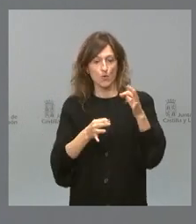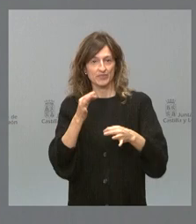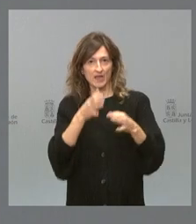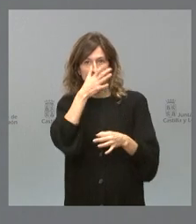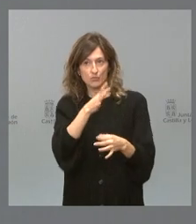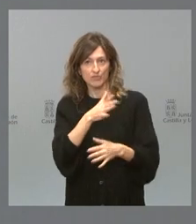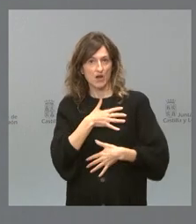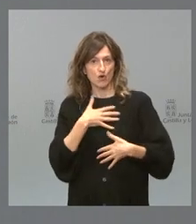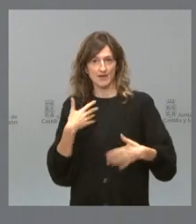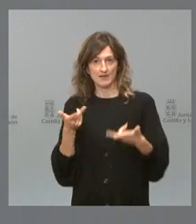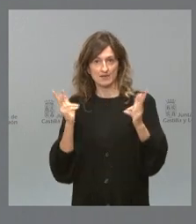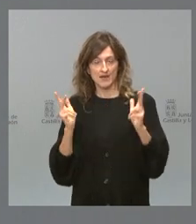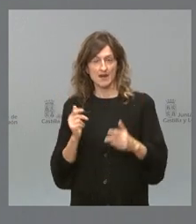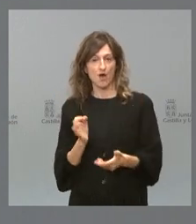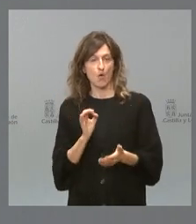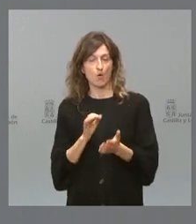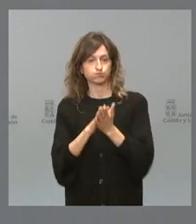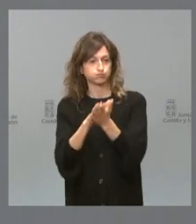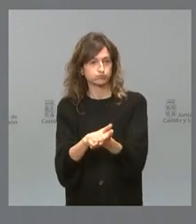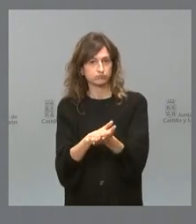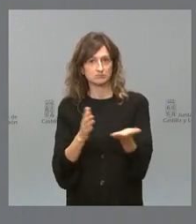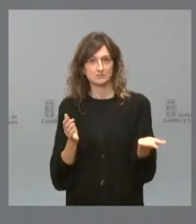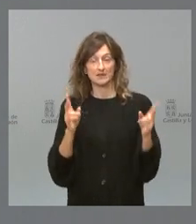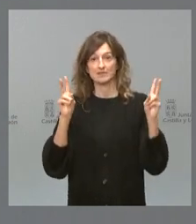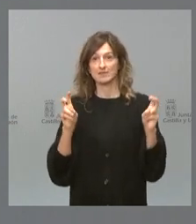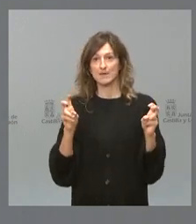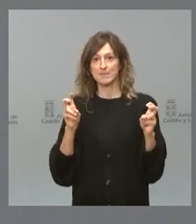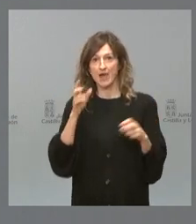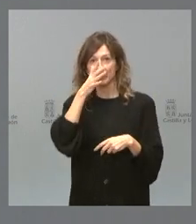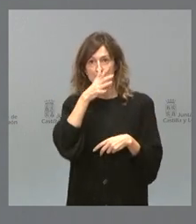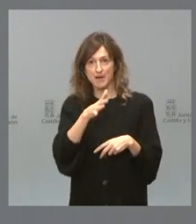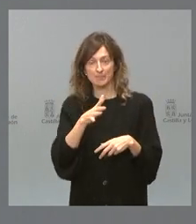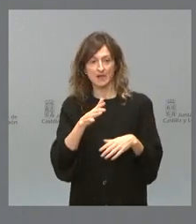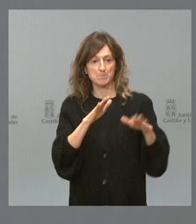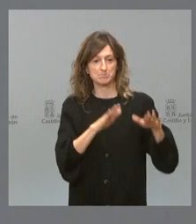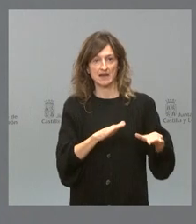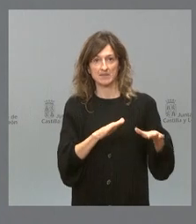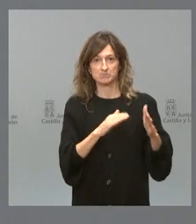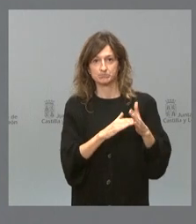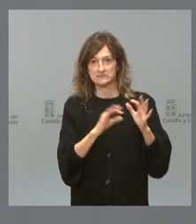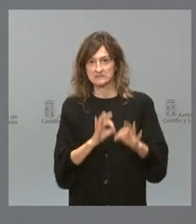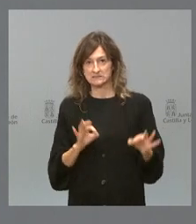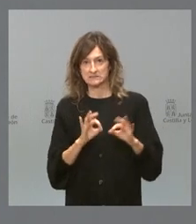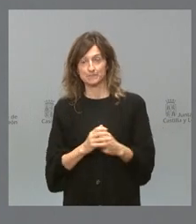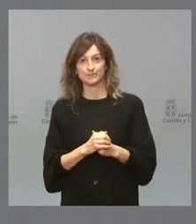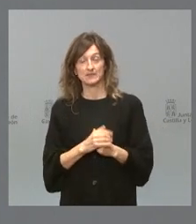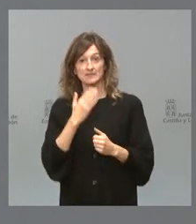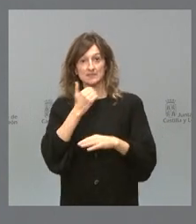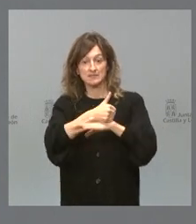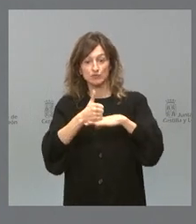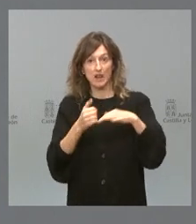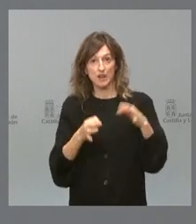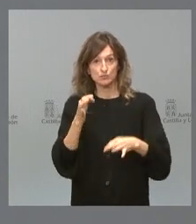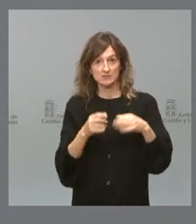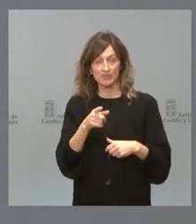le pueda corresponder la mera presentación como es normal de una demanda no paraliza nada y por tanto si los tribunales de